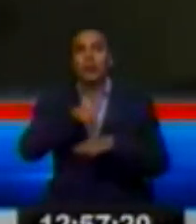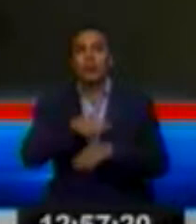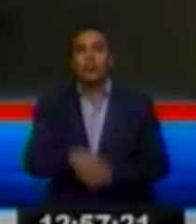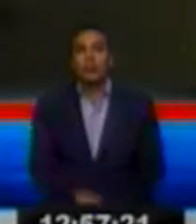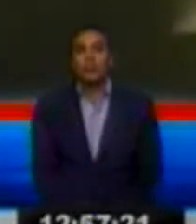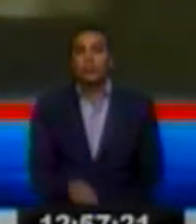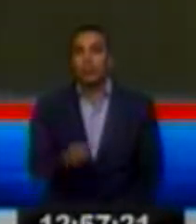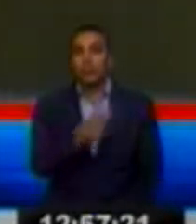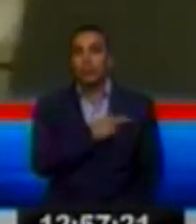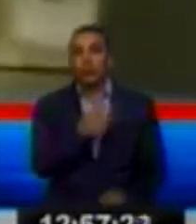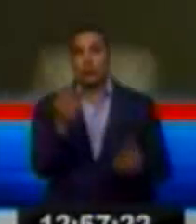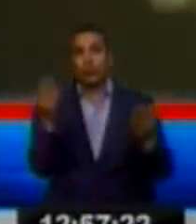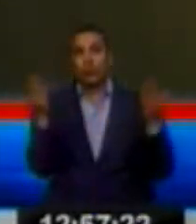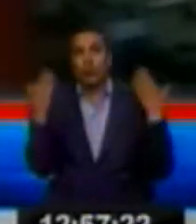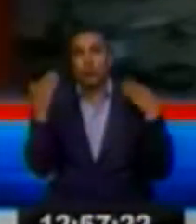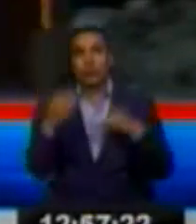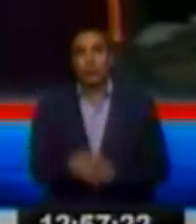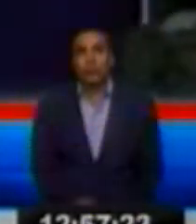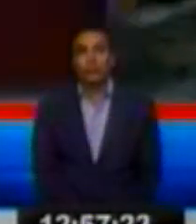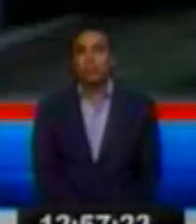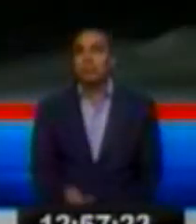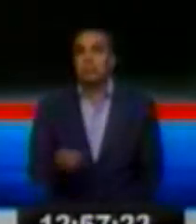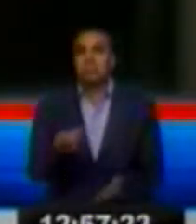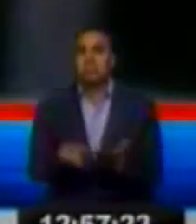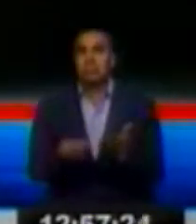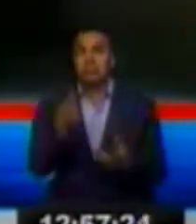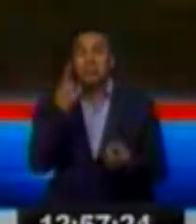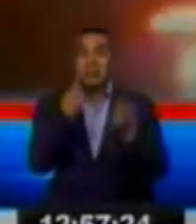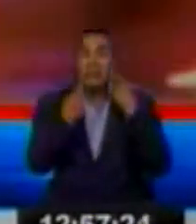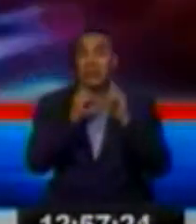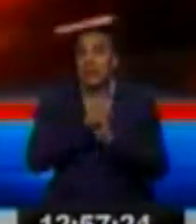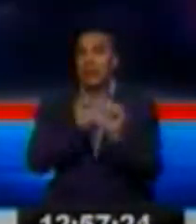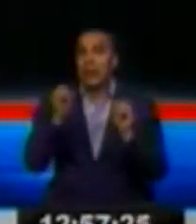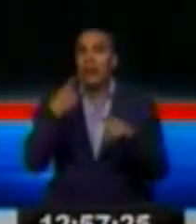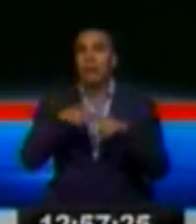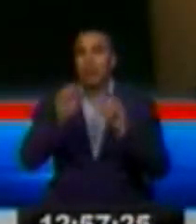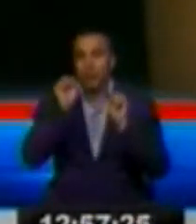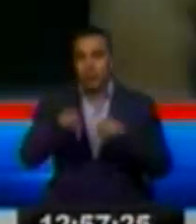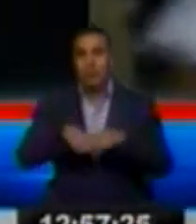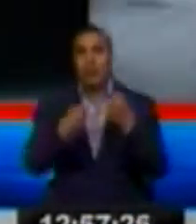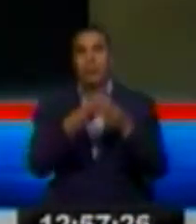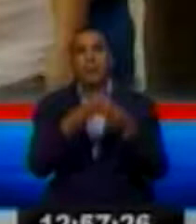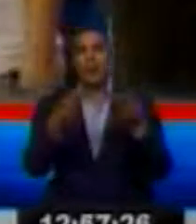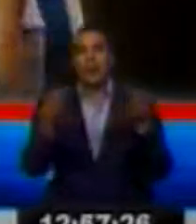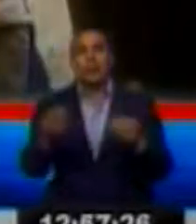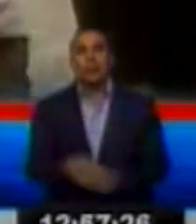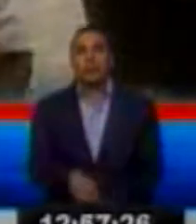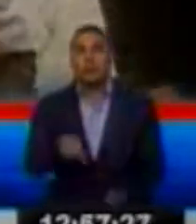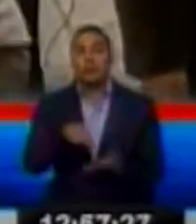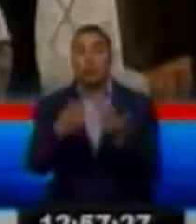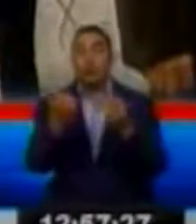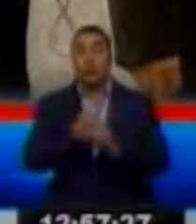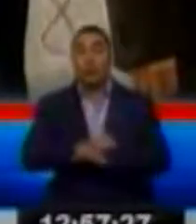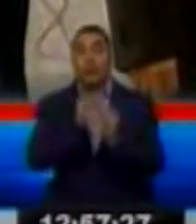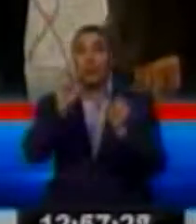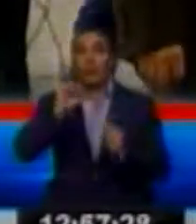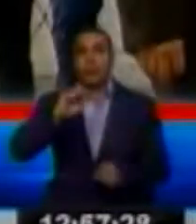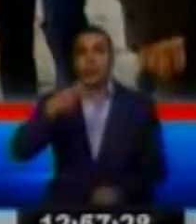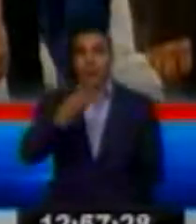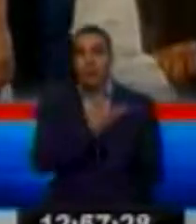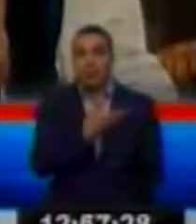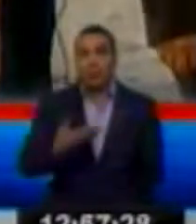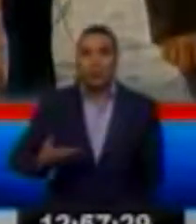en la Universidad de Guayaquil. El hecho no dejó heridos, pero sí daños materiales. Esta mañana, el vicepresidente